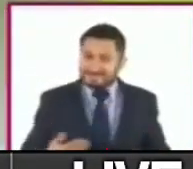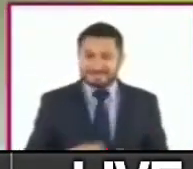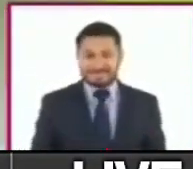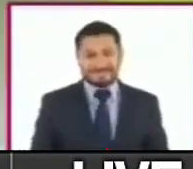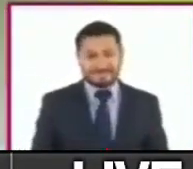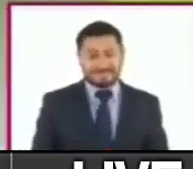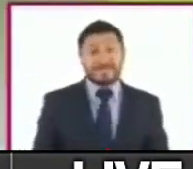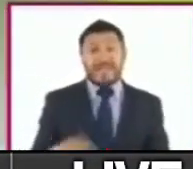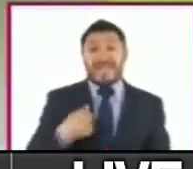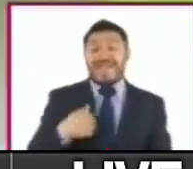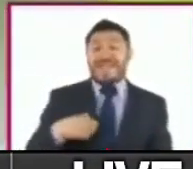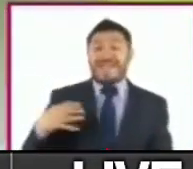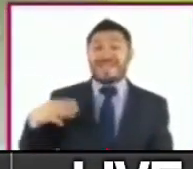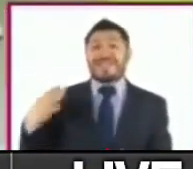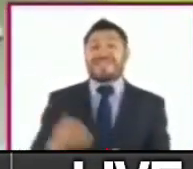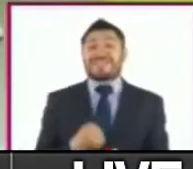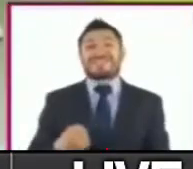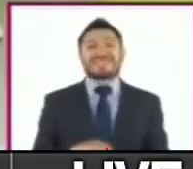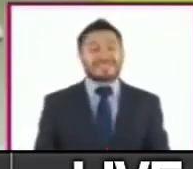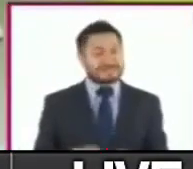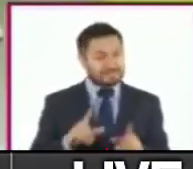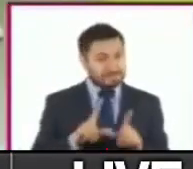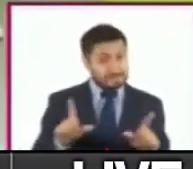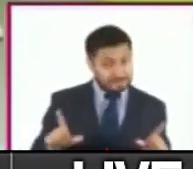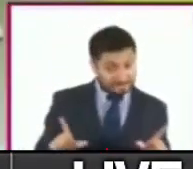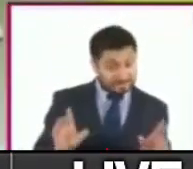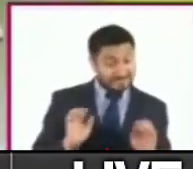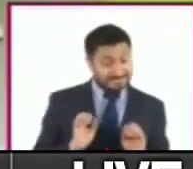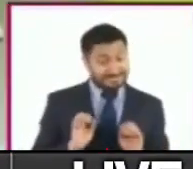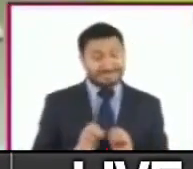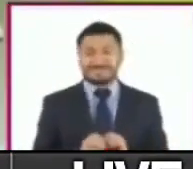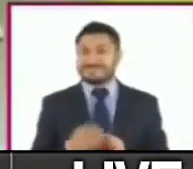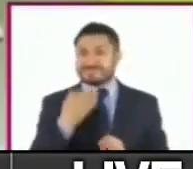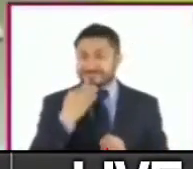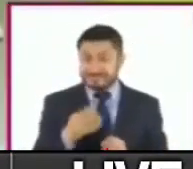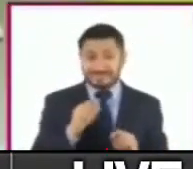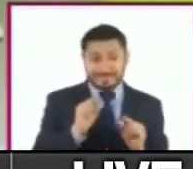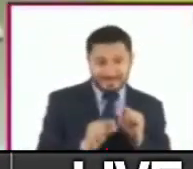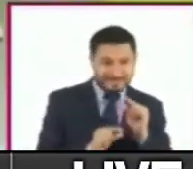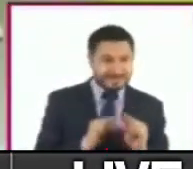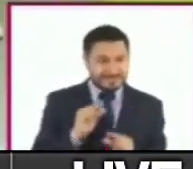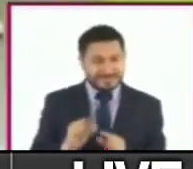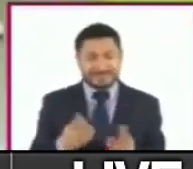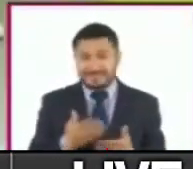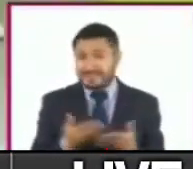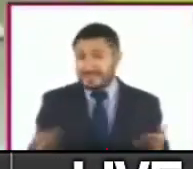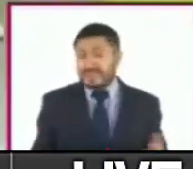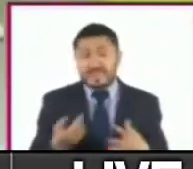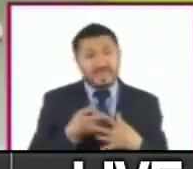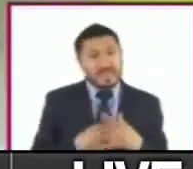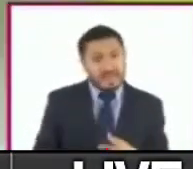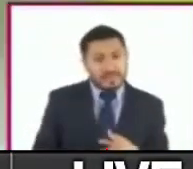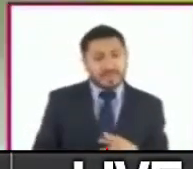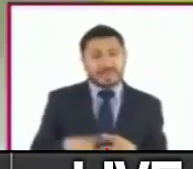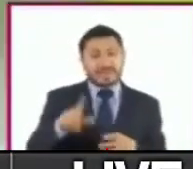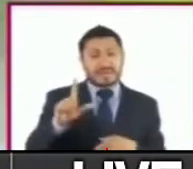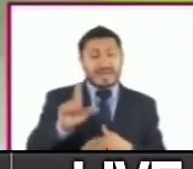sí soy bueno. ¿Listos? Vamos igual por casillas. Vamos ahora a la casilla